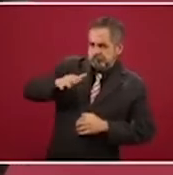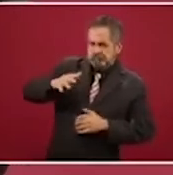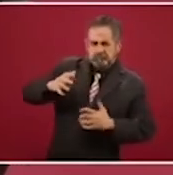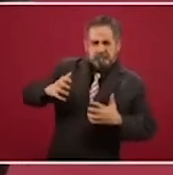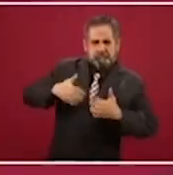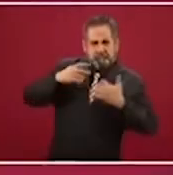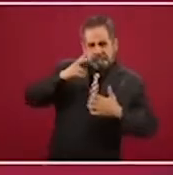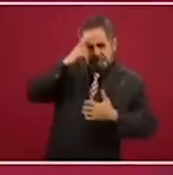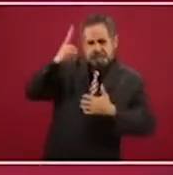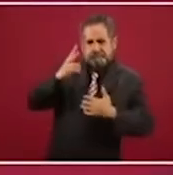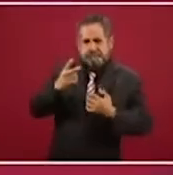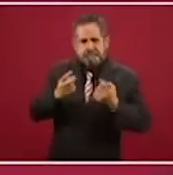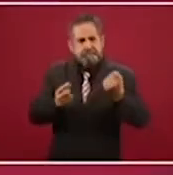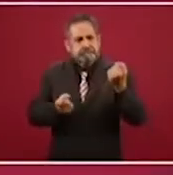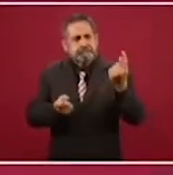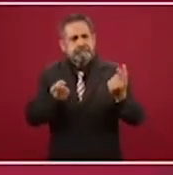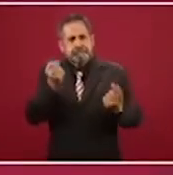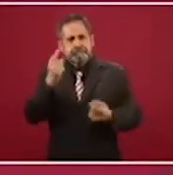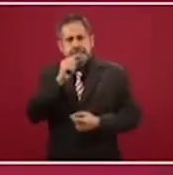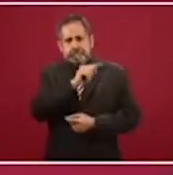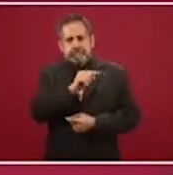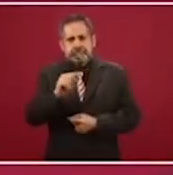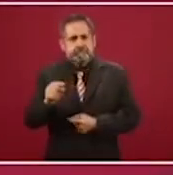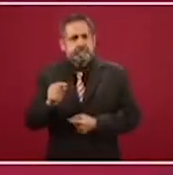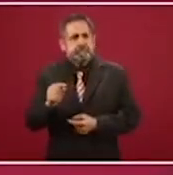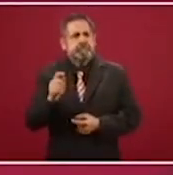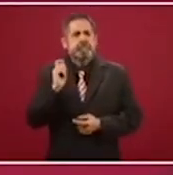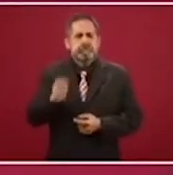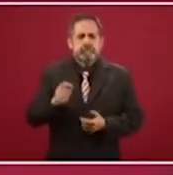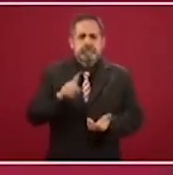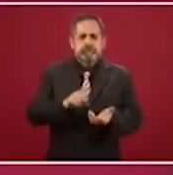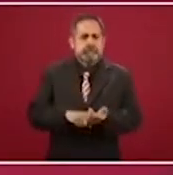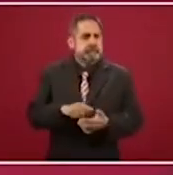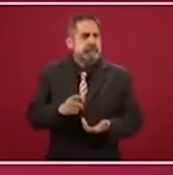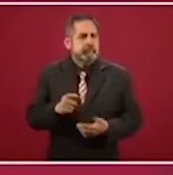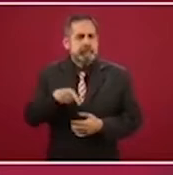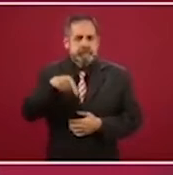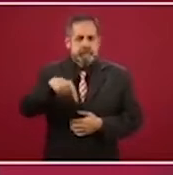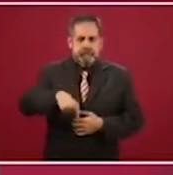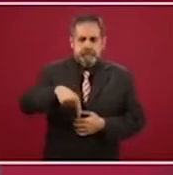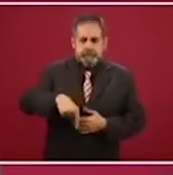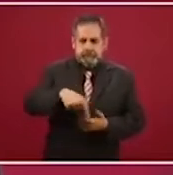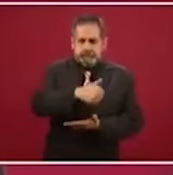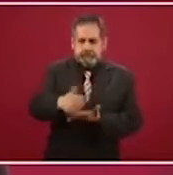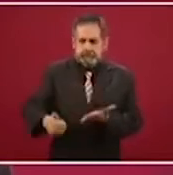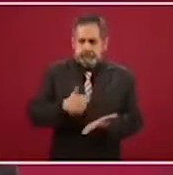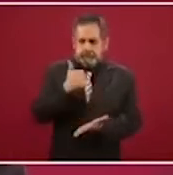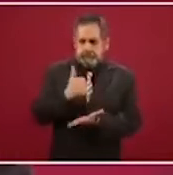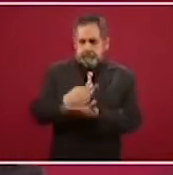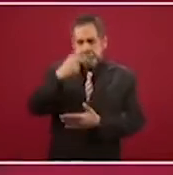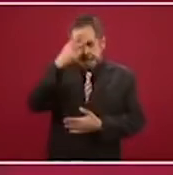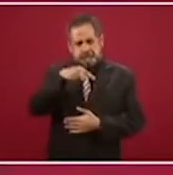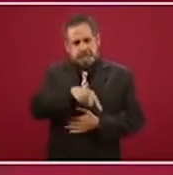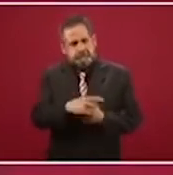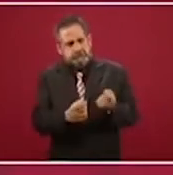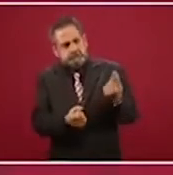violencia en la manifestación de la Ciudad de México,